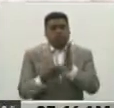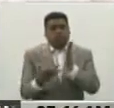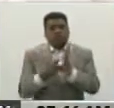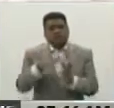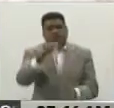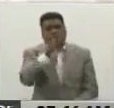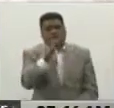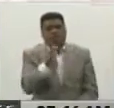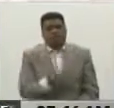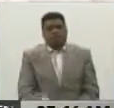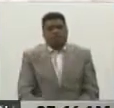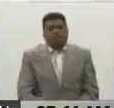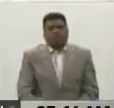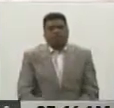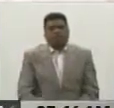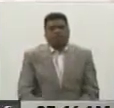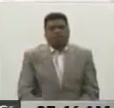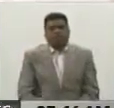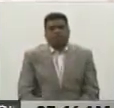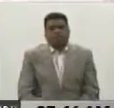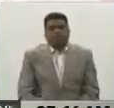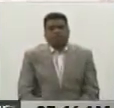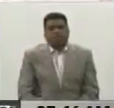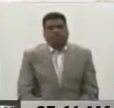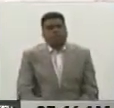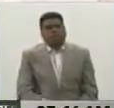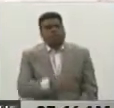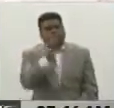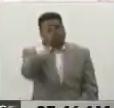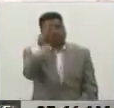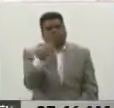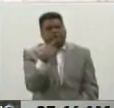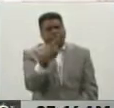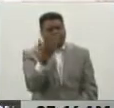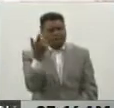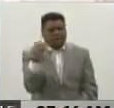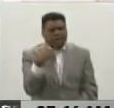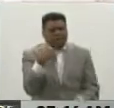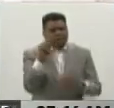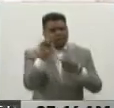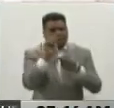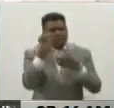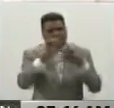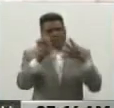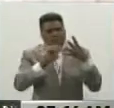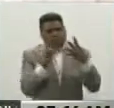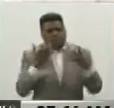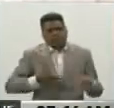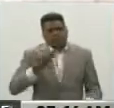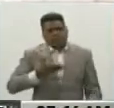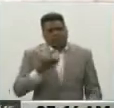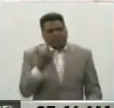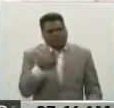acceso a la información. Tú mencionabas un elemento importante y no quería dejarlo pasar, el